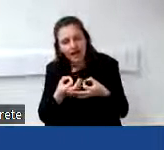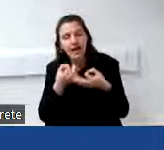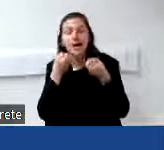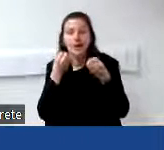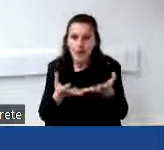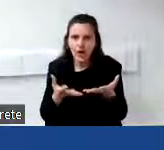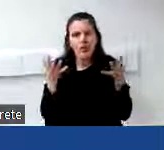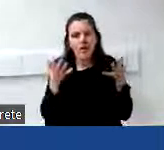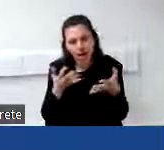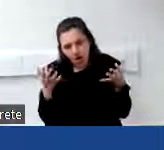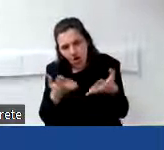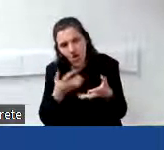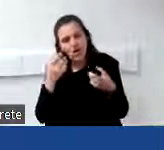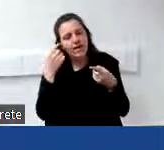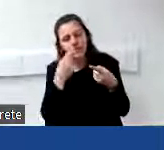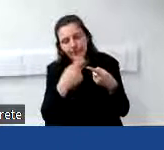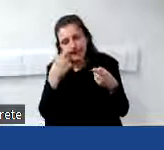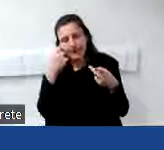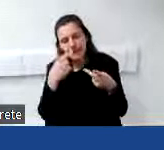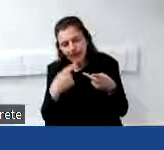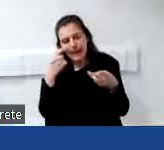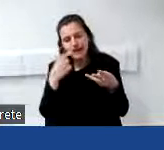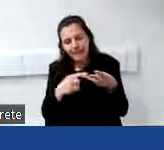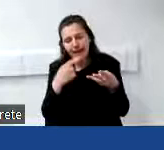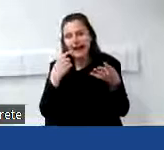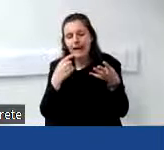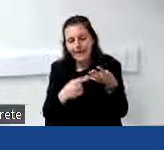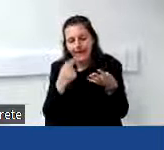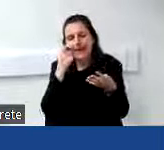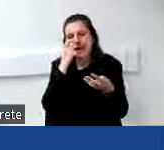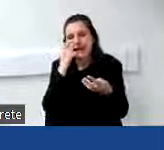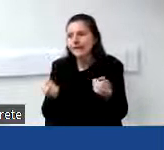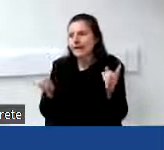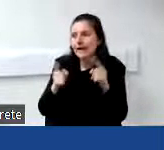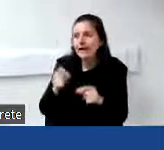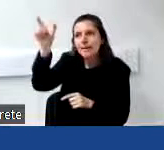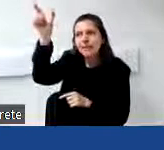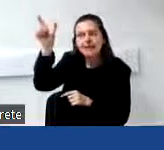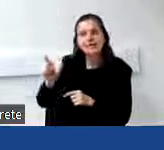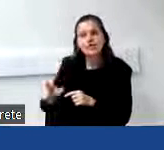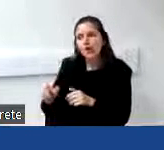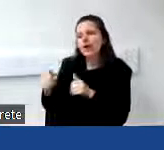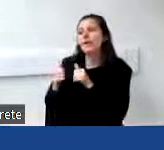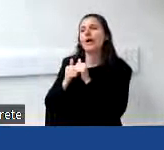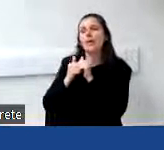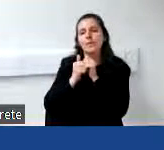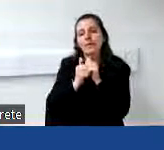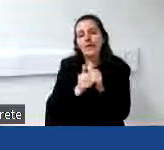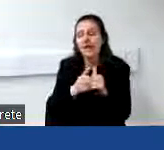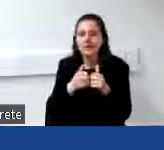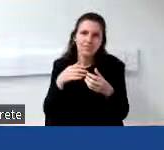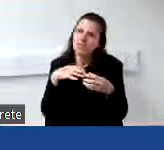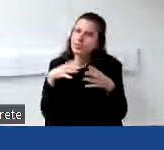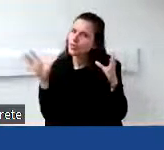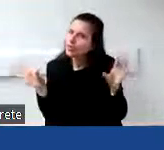estar con ella, también hablarlo con ella, preguntárselo, ver qué es lo que puede decir, qué podemos rescatar